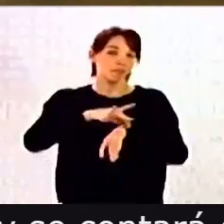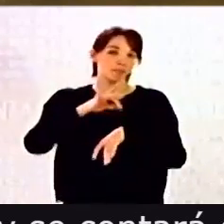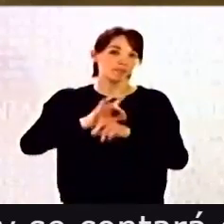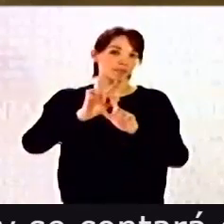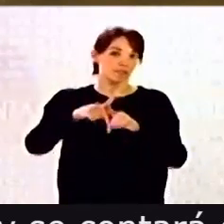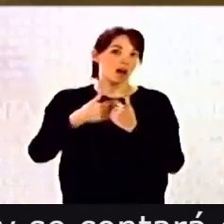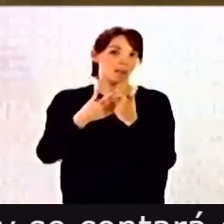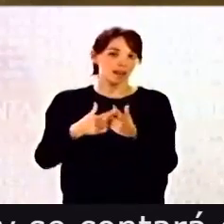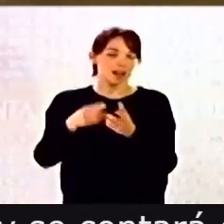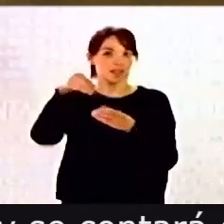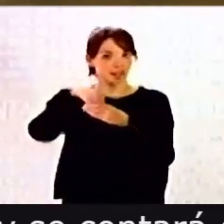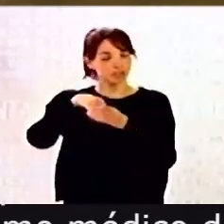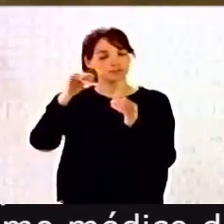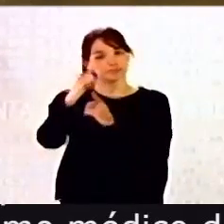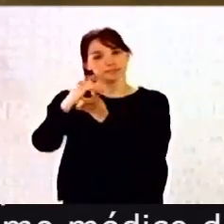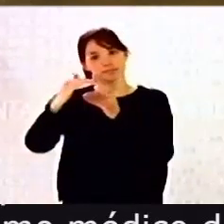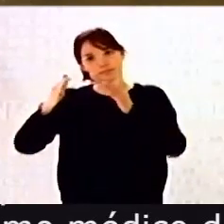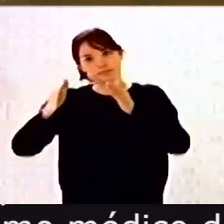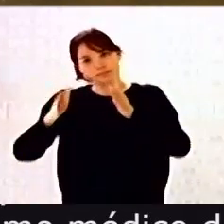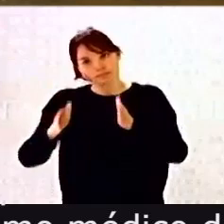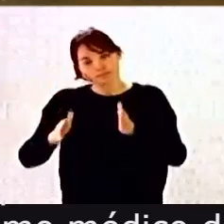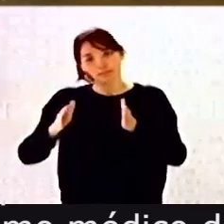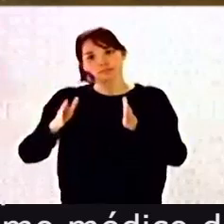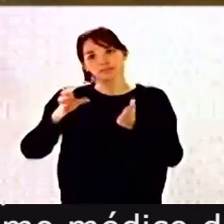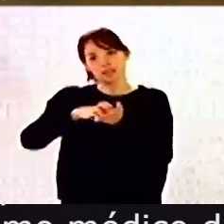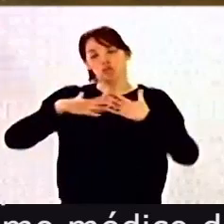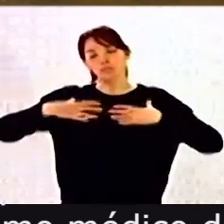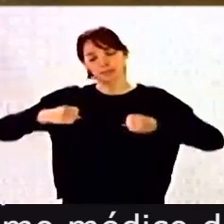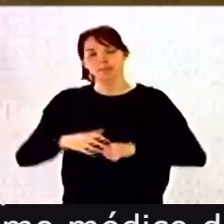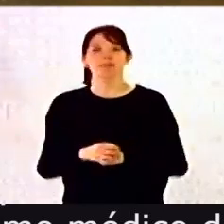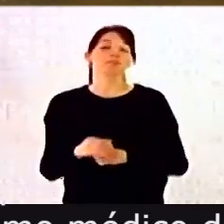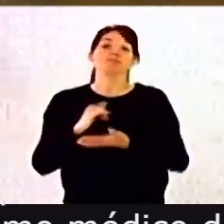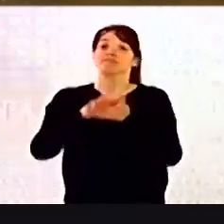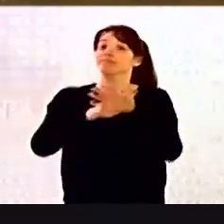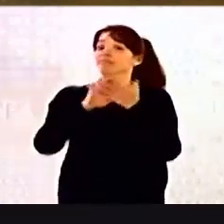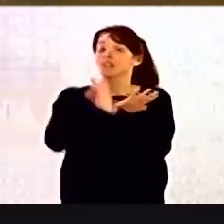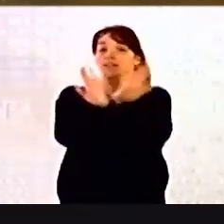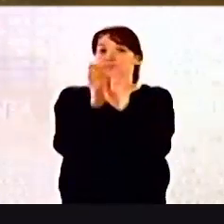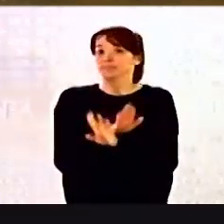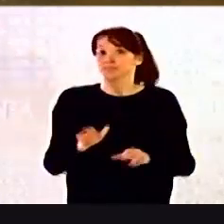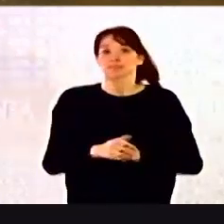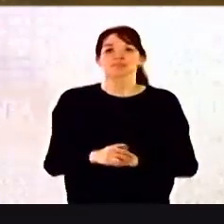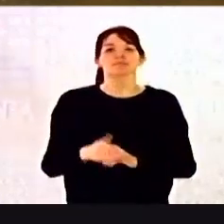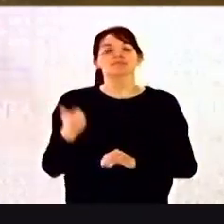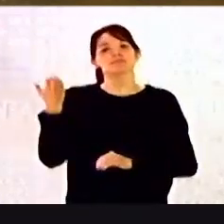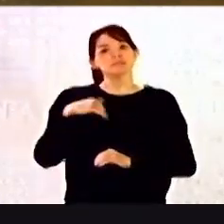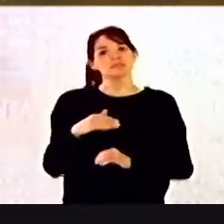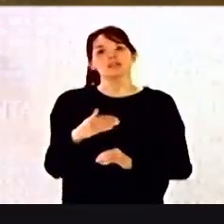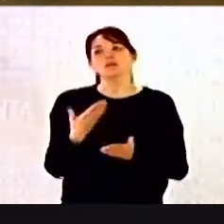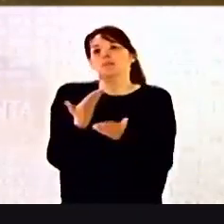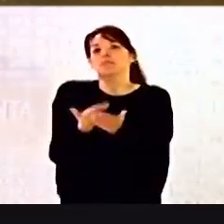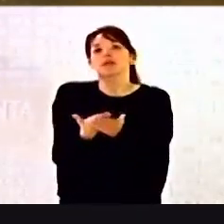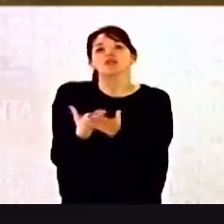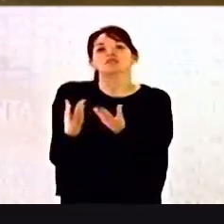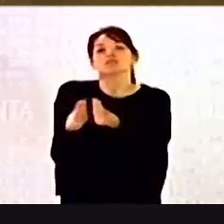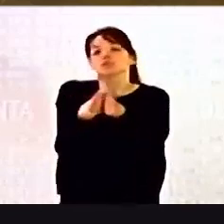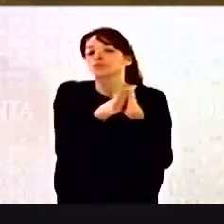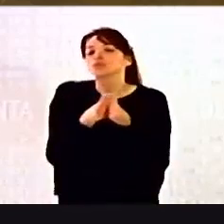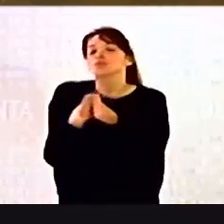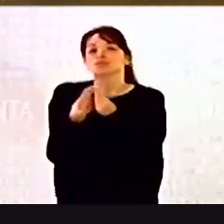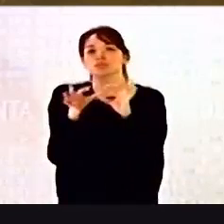en equipo de atención primaria. Finalizo llamando a la unidad de acción de todas las